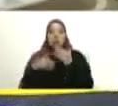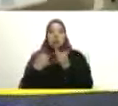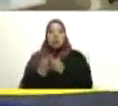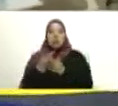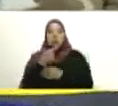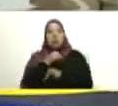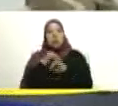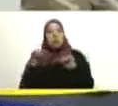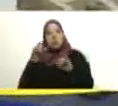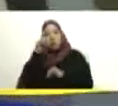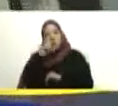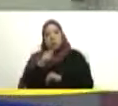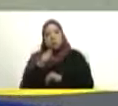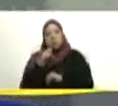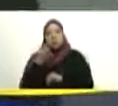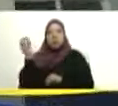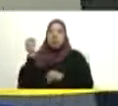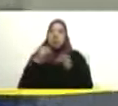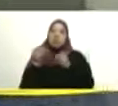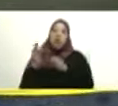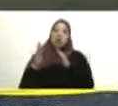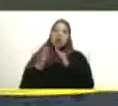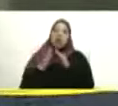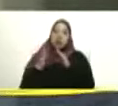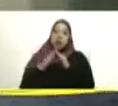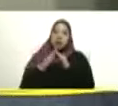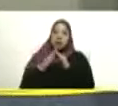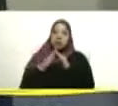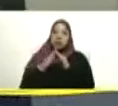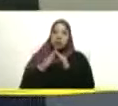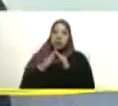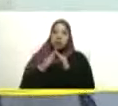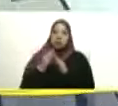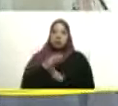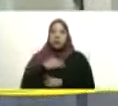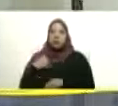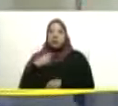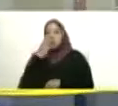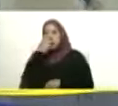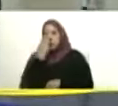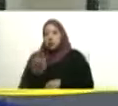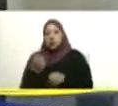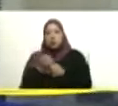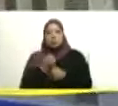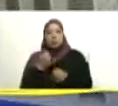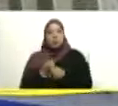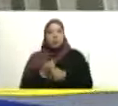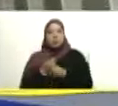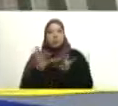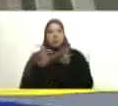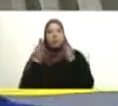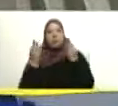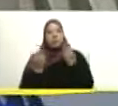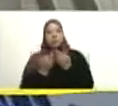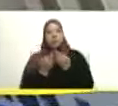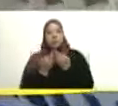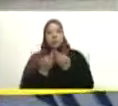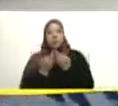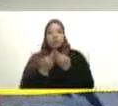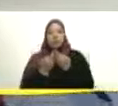bueno, finalizar el año entregando más viviendas. Yo quisiera, presidente, invitarlo aquí a esta familia, la